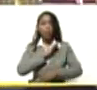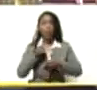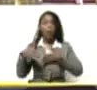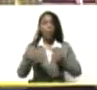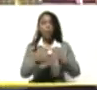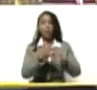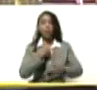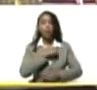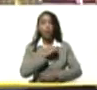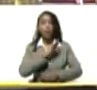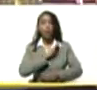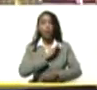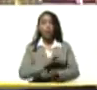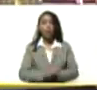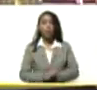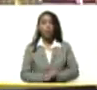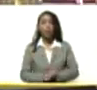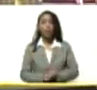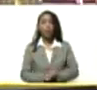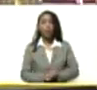Nuestro camino, compañero.